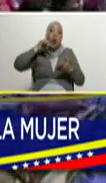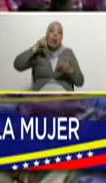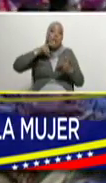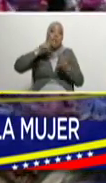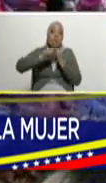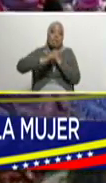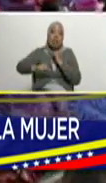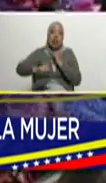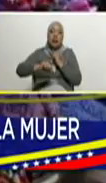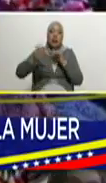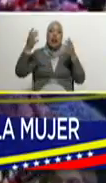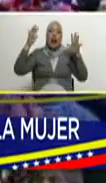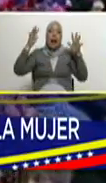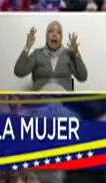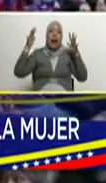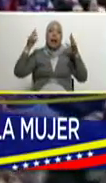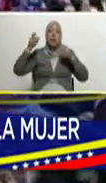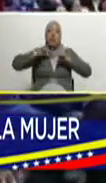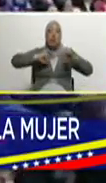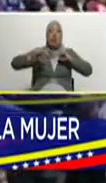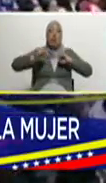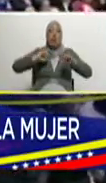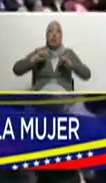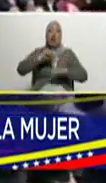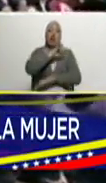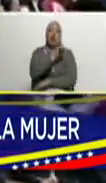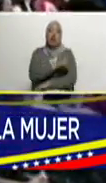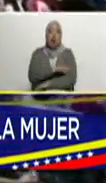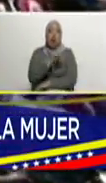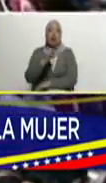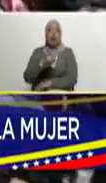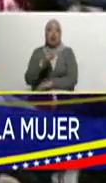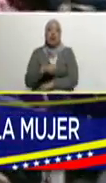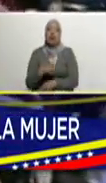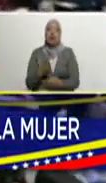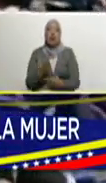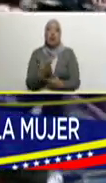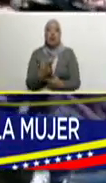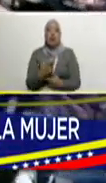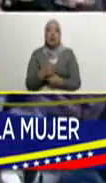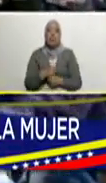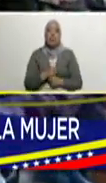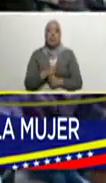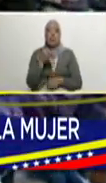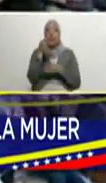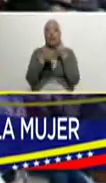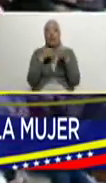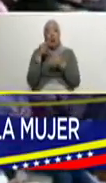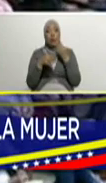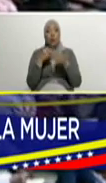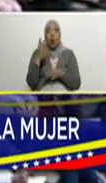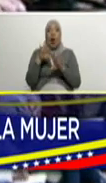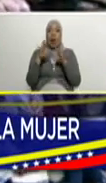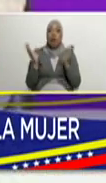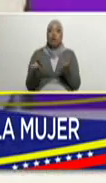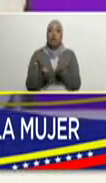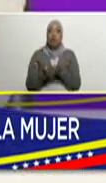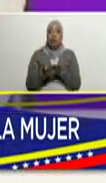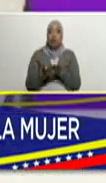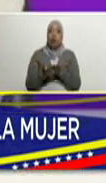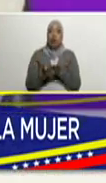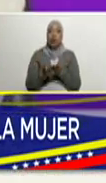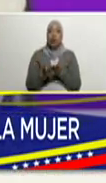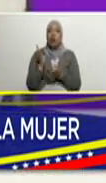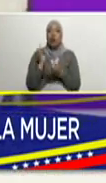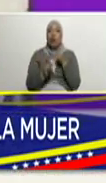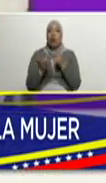Un potente movimiento que además, yo creo que una de las cosas que destacamos siempre en el mundo, que si